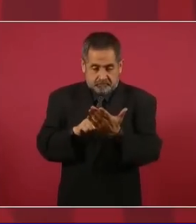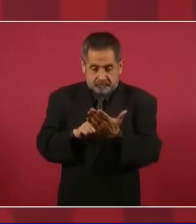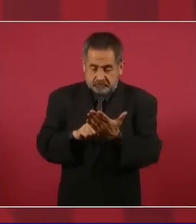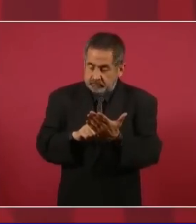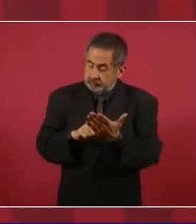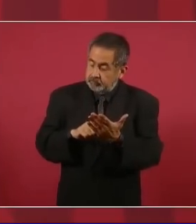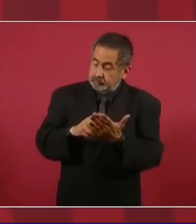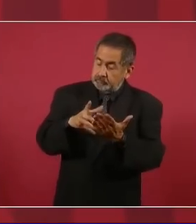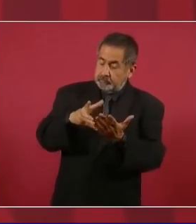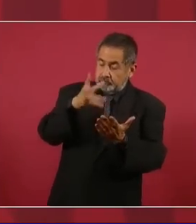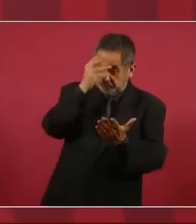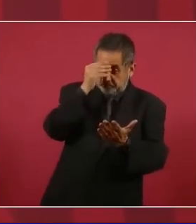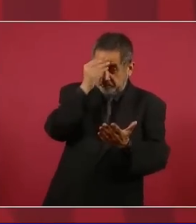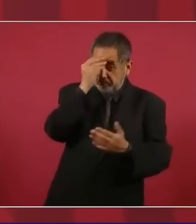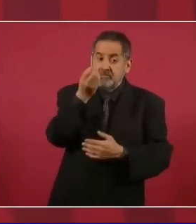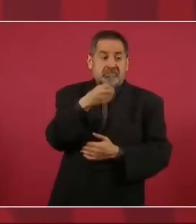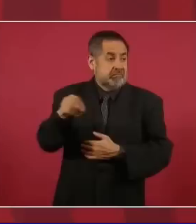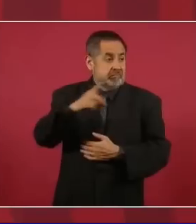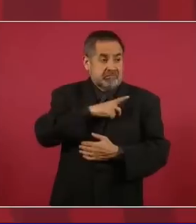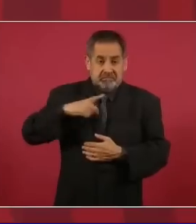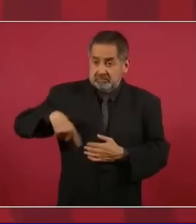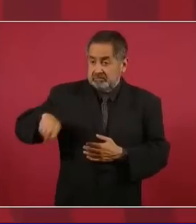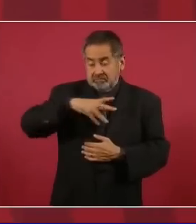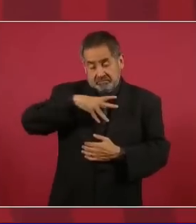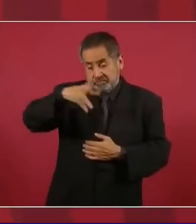enseñanza obligatoria.